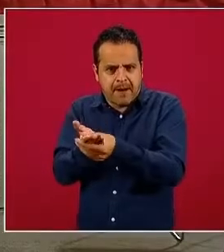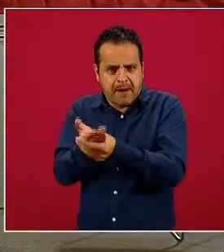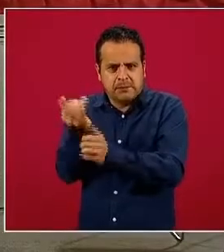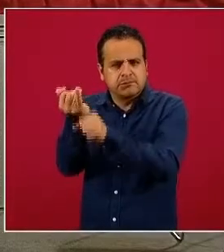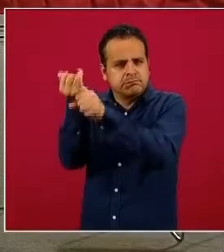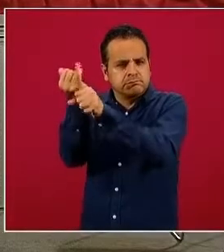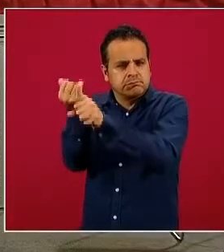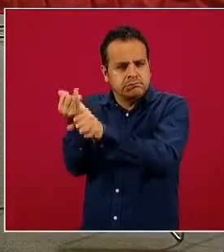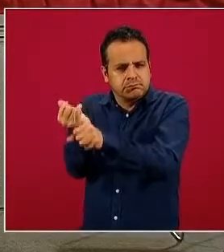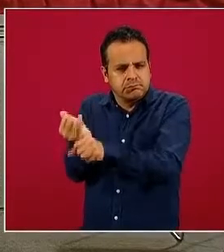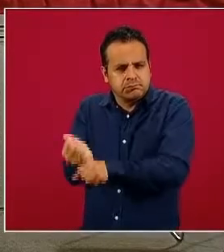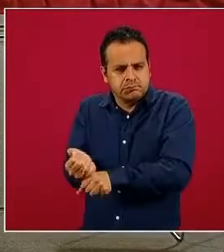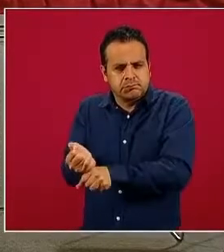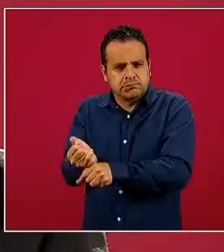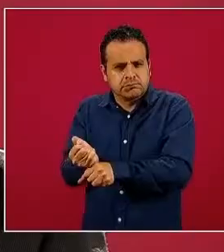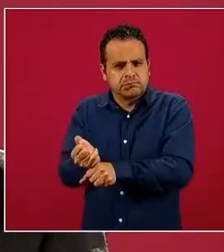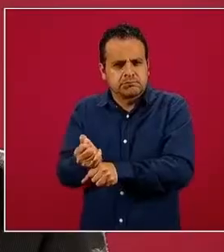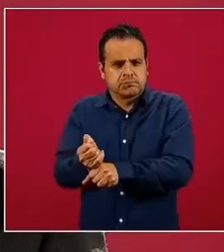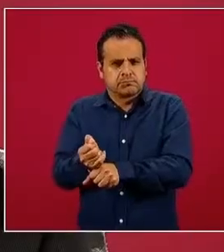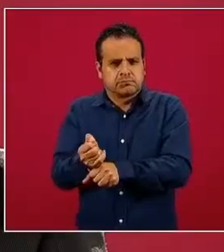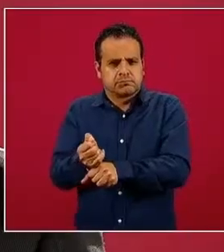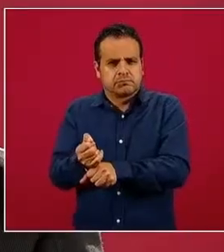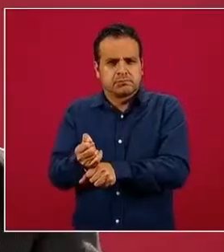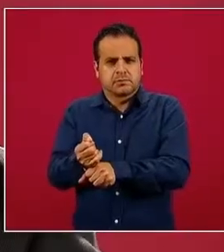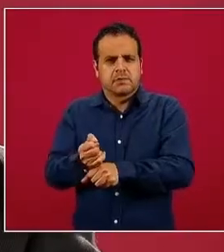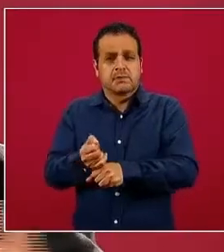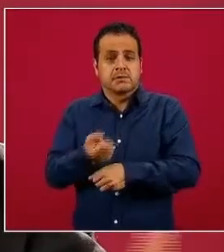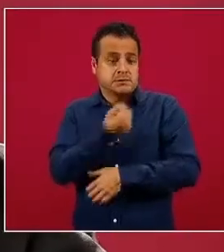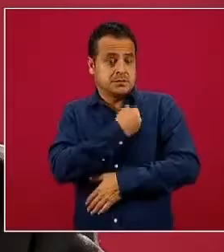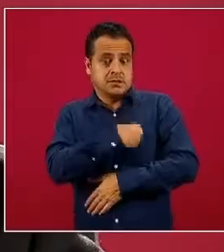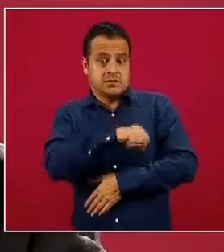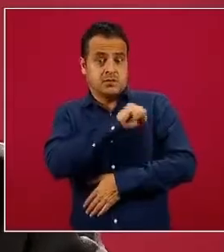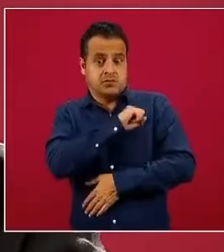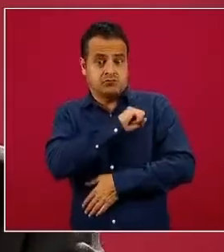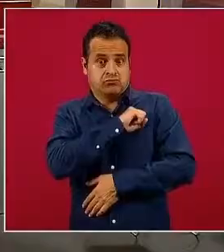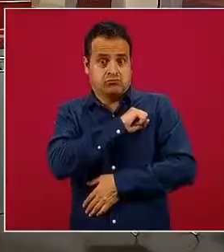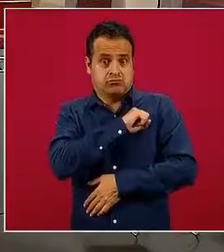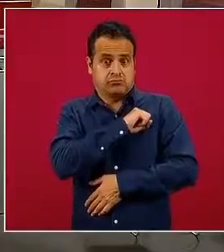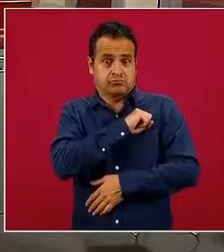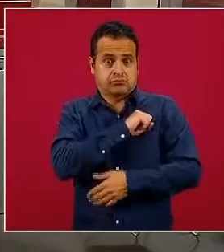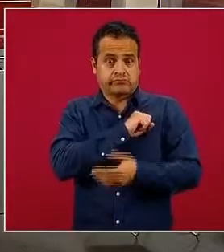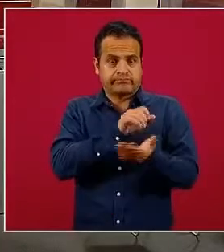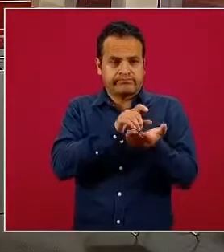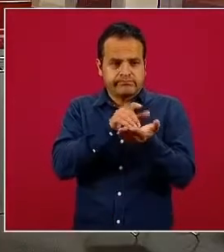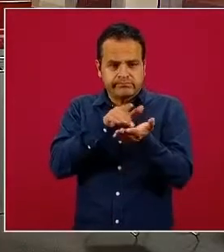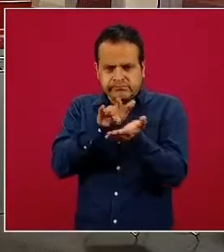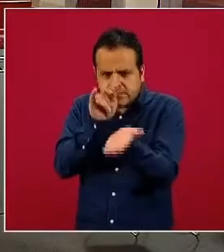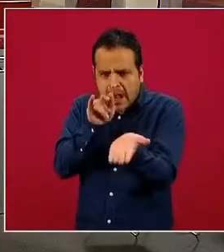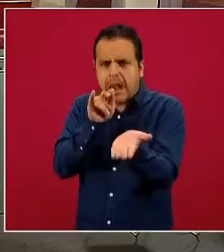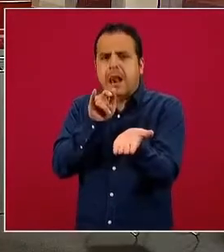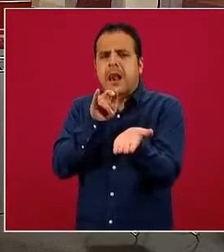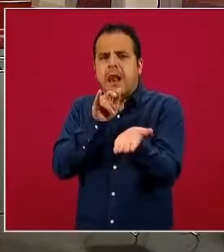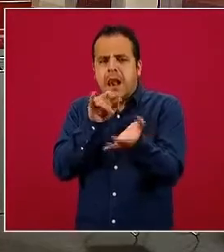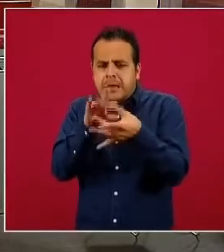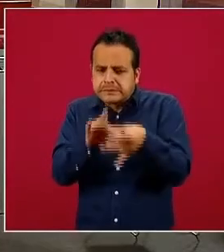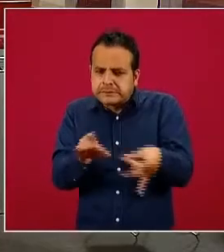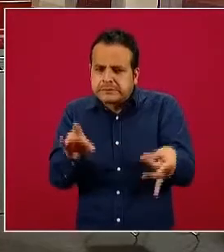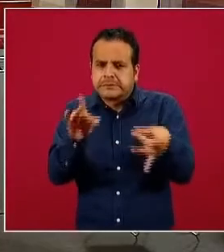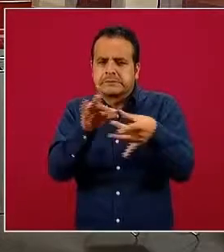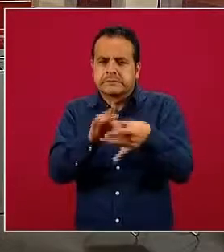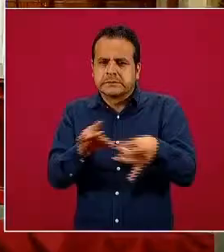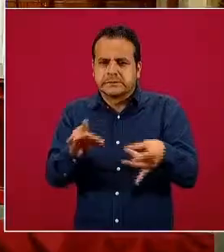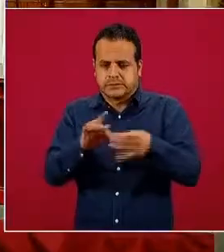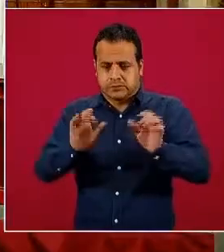conocimiento. En el caso de las ciencias de salud puede ser desde explicaciones sobre la